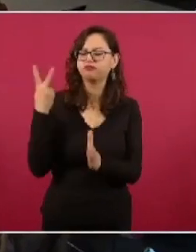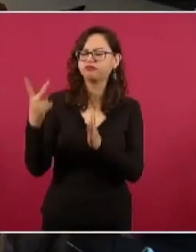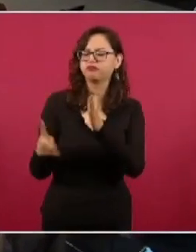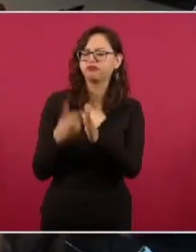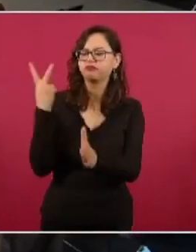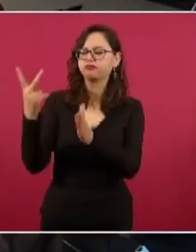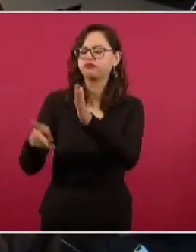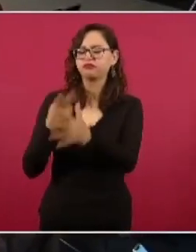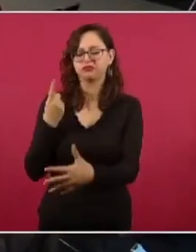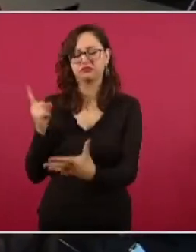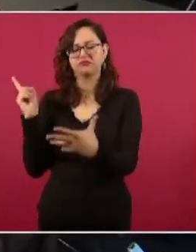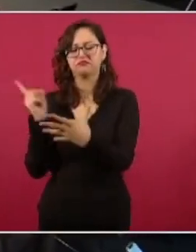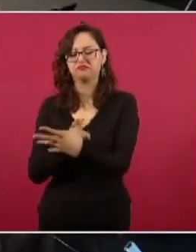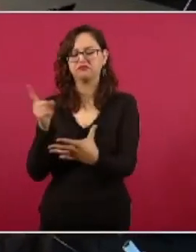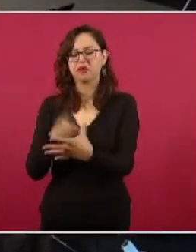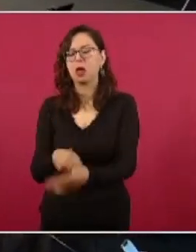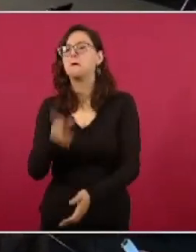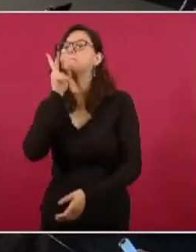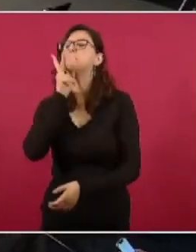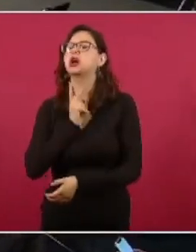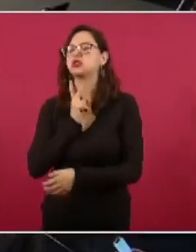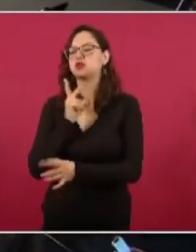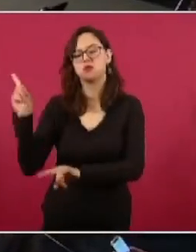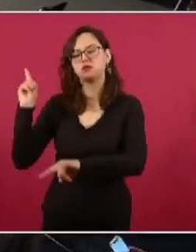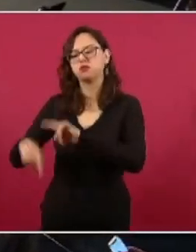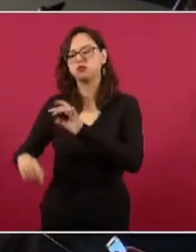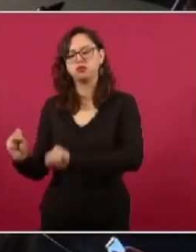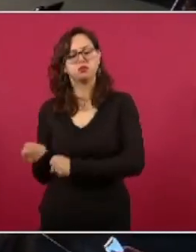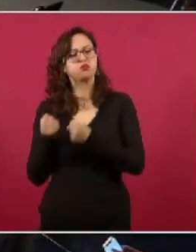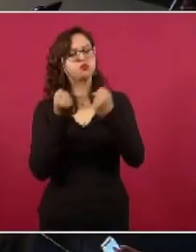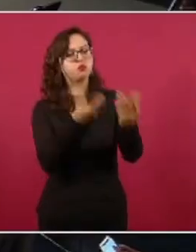entregaron concesiones para la explotación del petróleo,